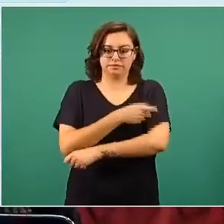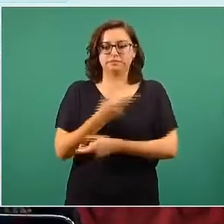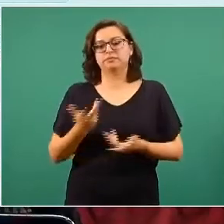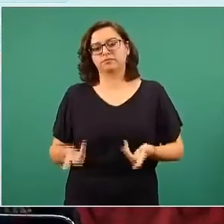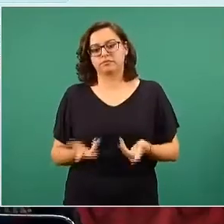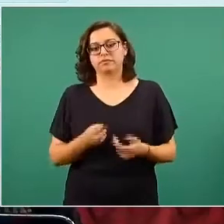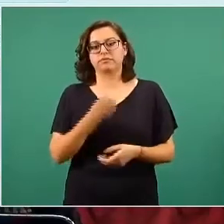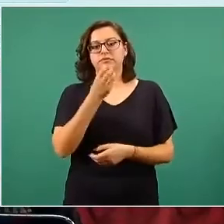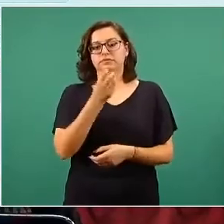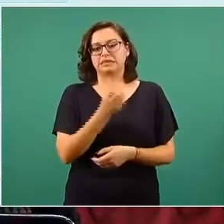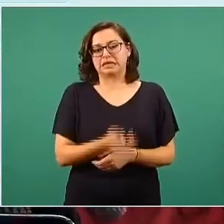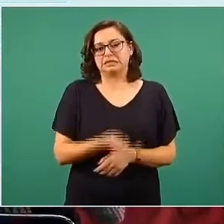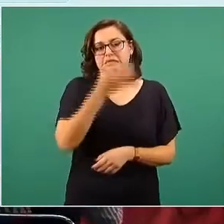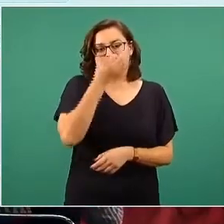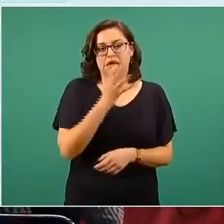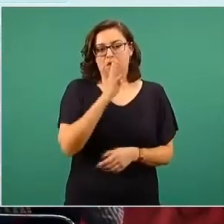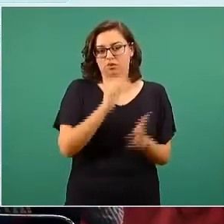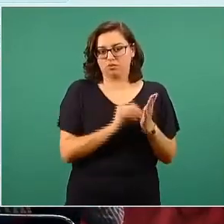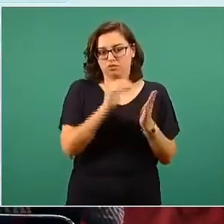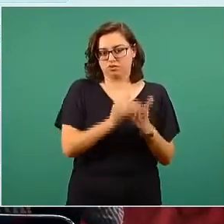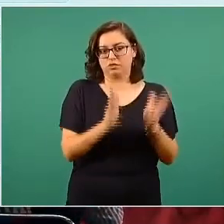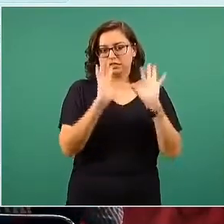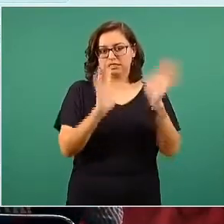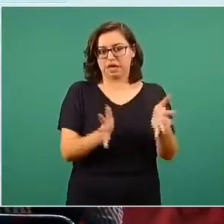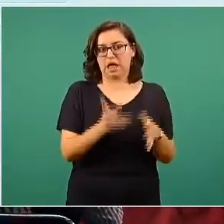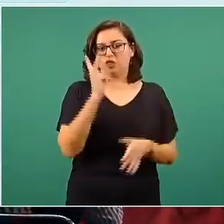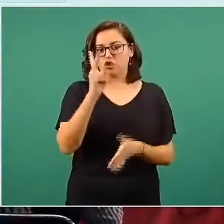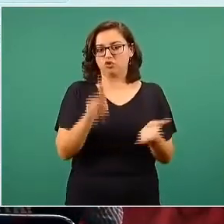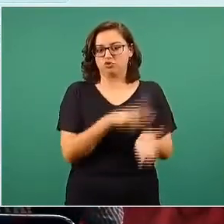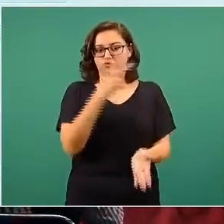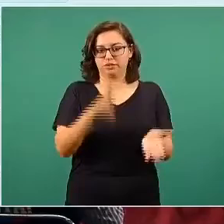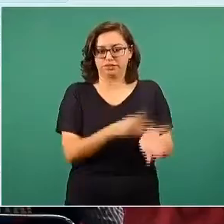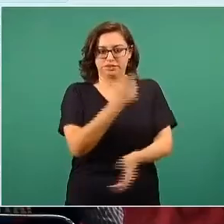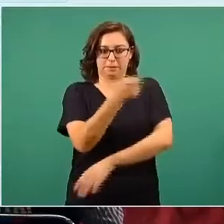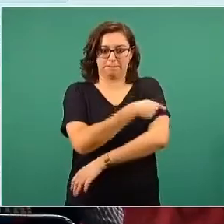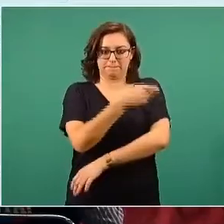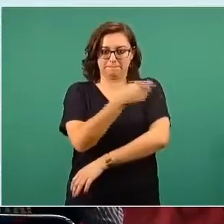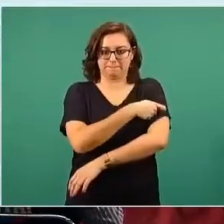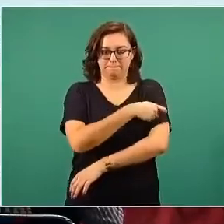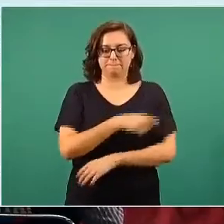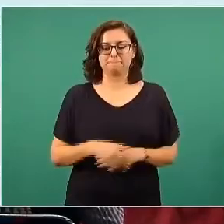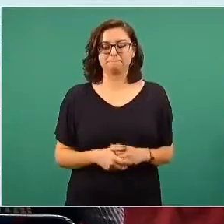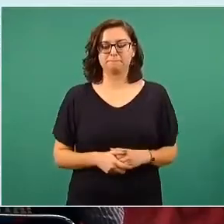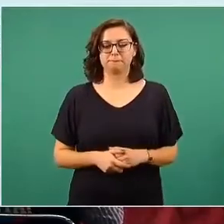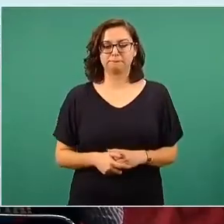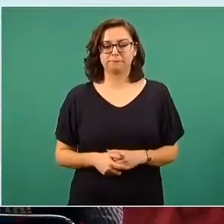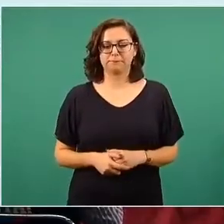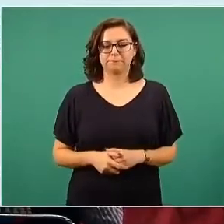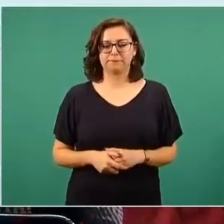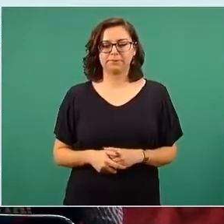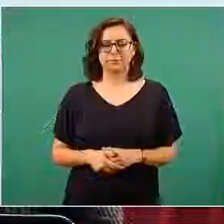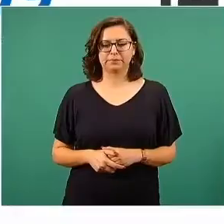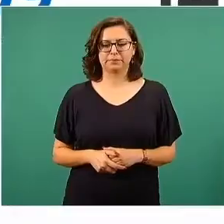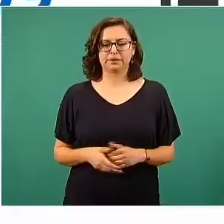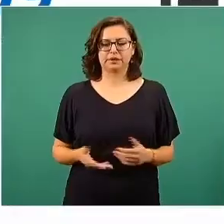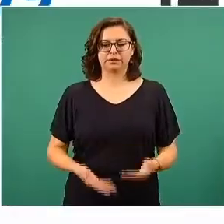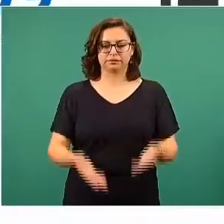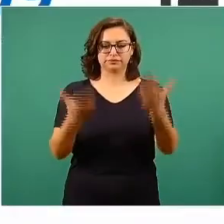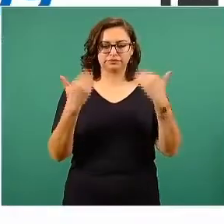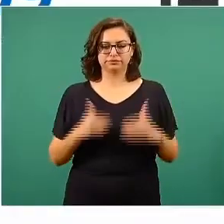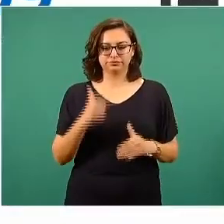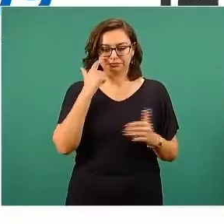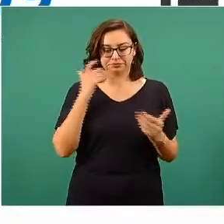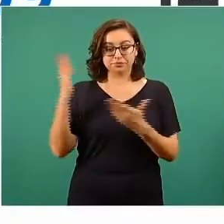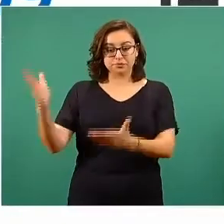3.963.000 ya recibieron el esquema completo. La siguiente, por favor. Esta es la distribución